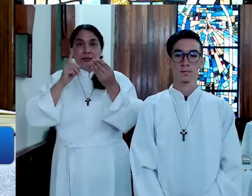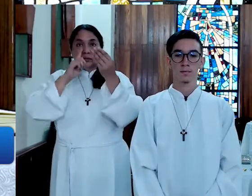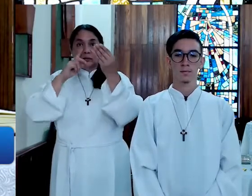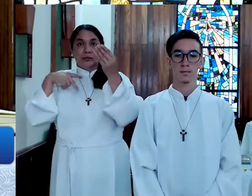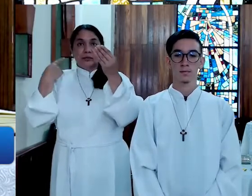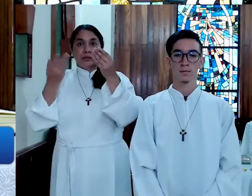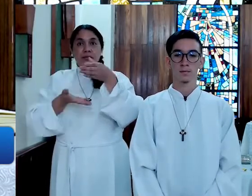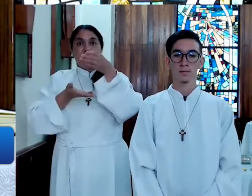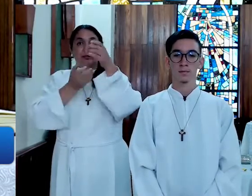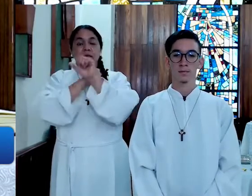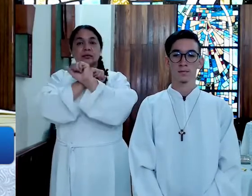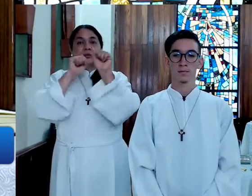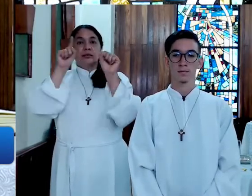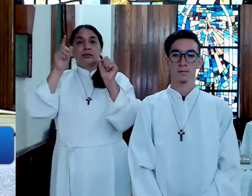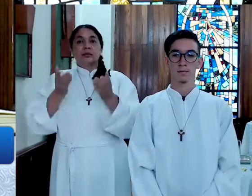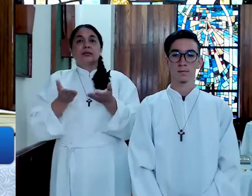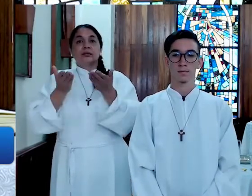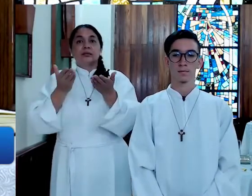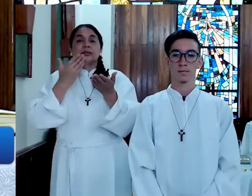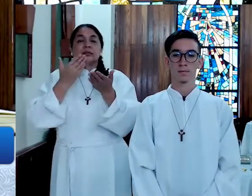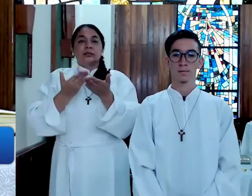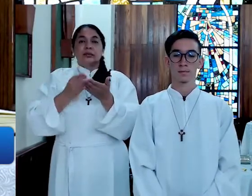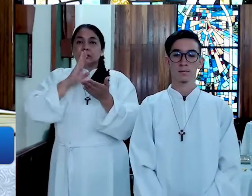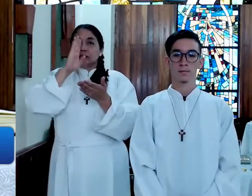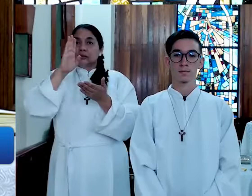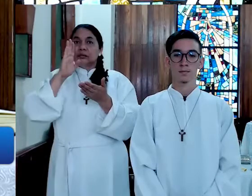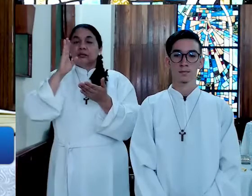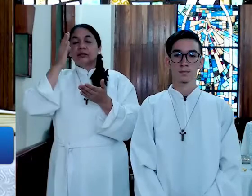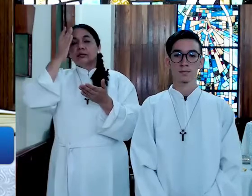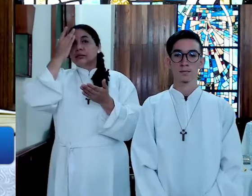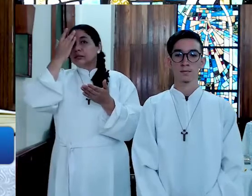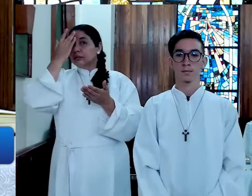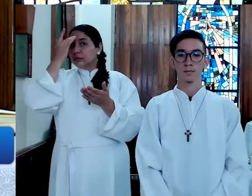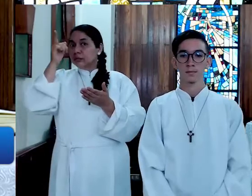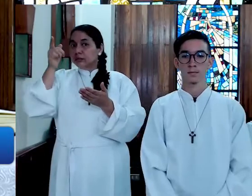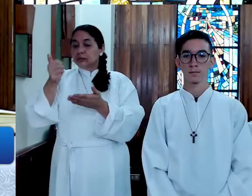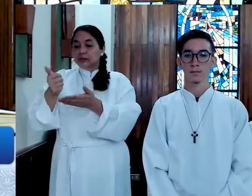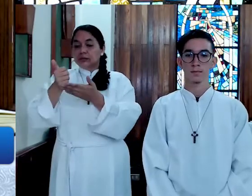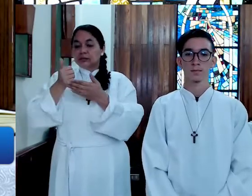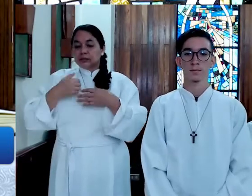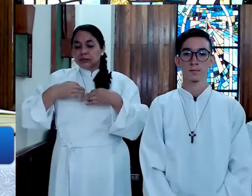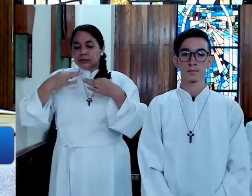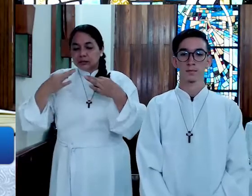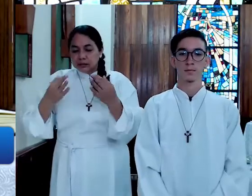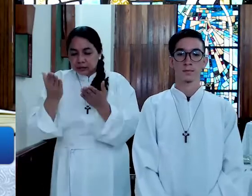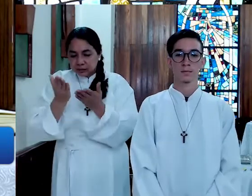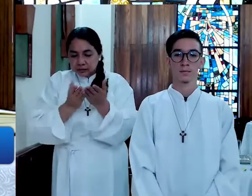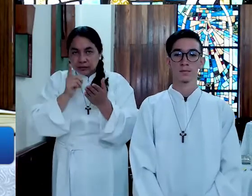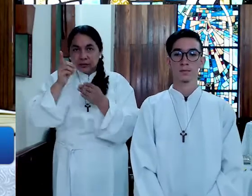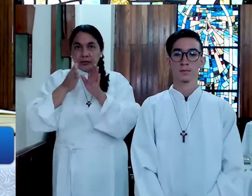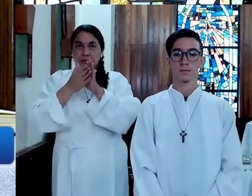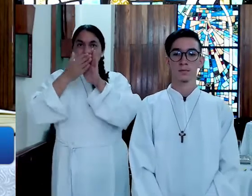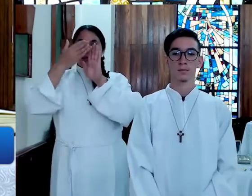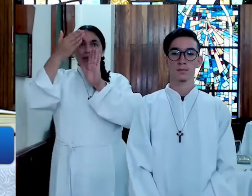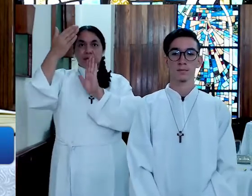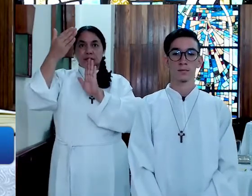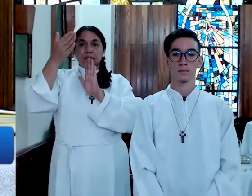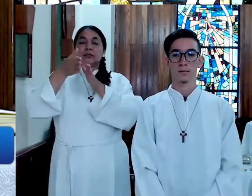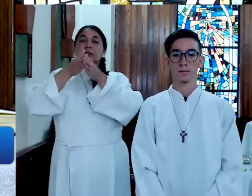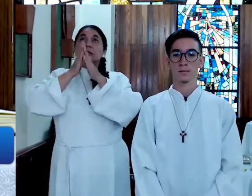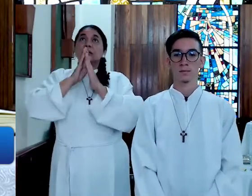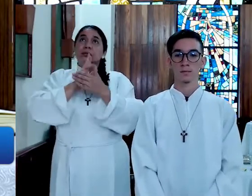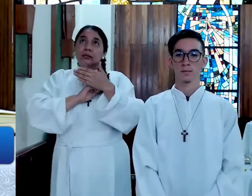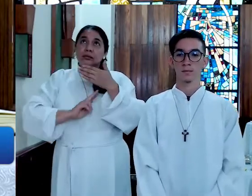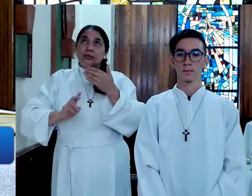y el cáliz de salvación, y te damos gracias porque nos haces dignos de servirte en tu presencia. Te